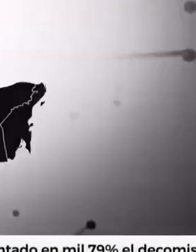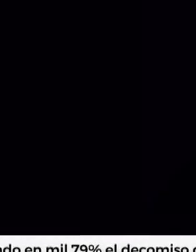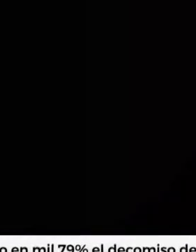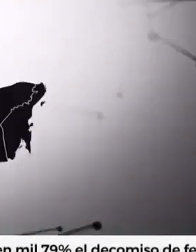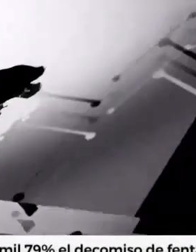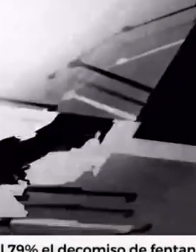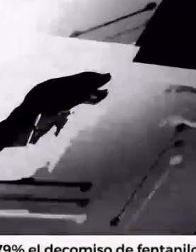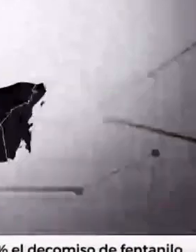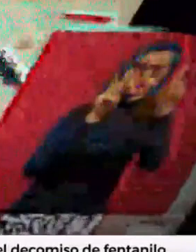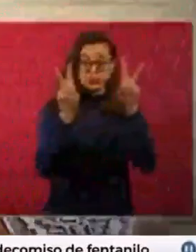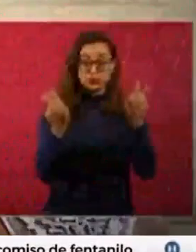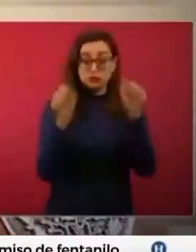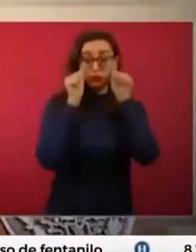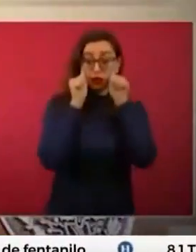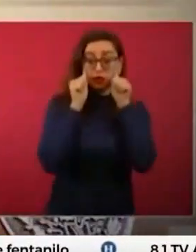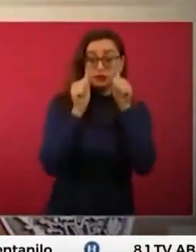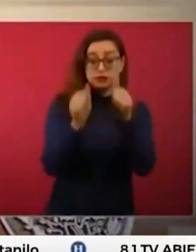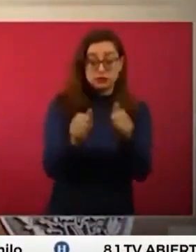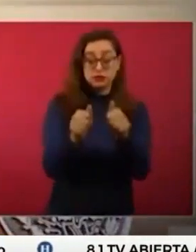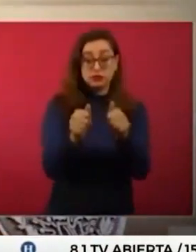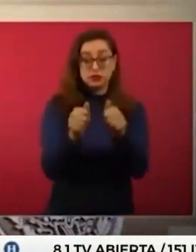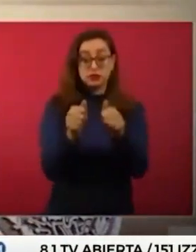916. Hay como